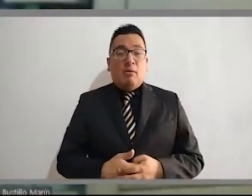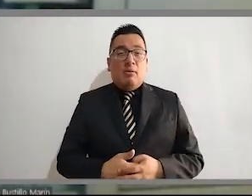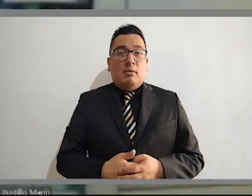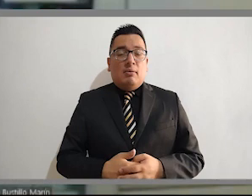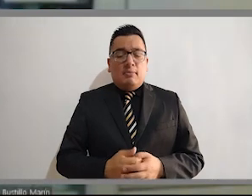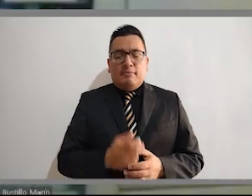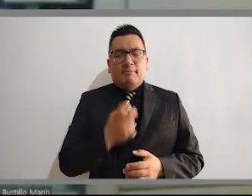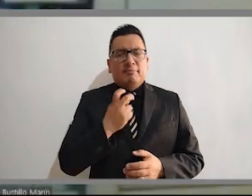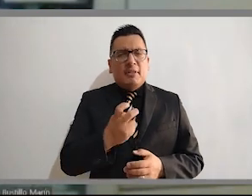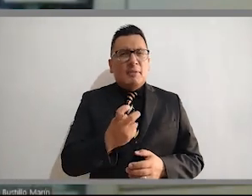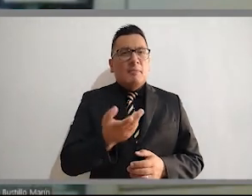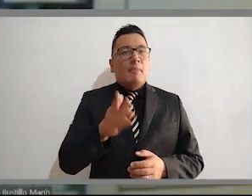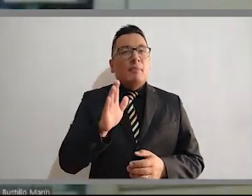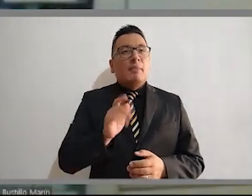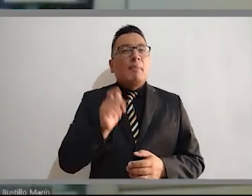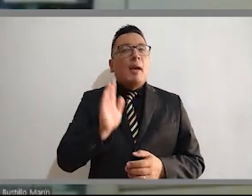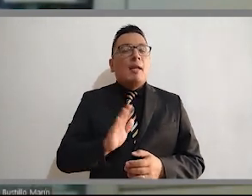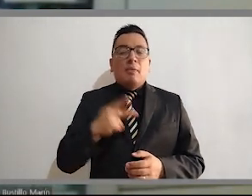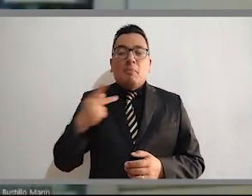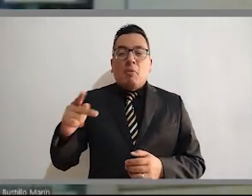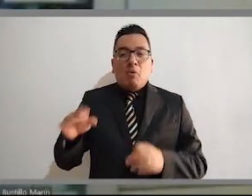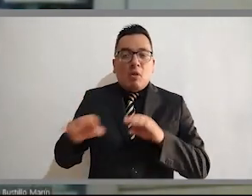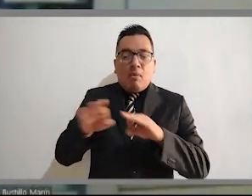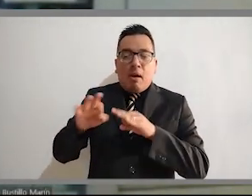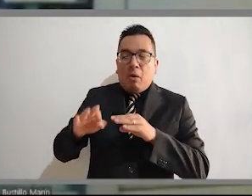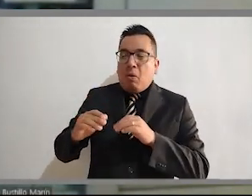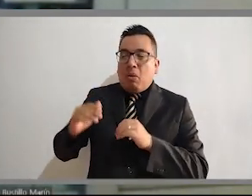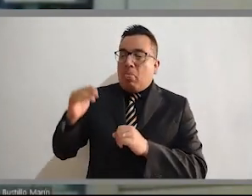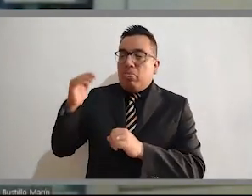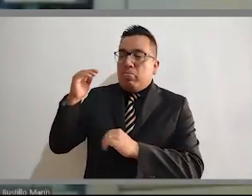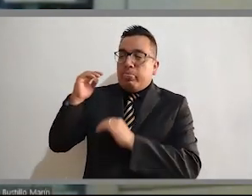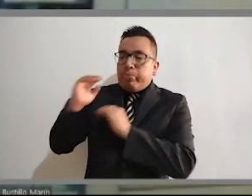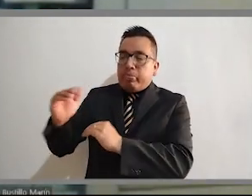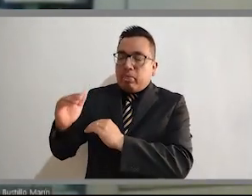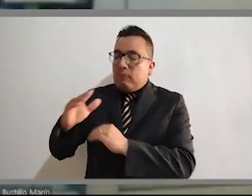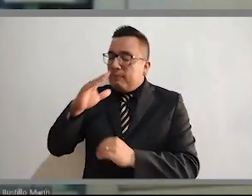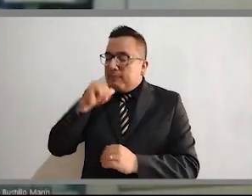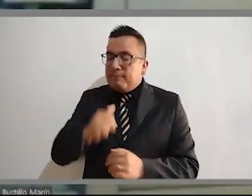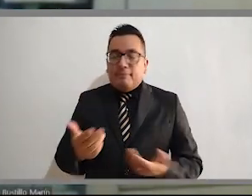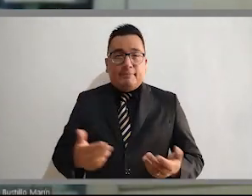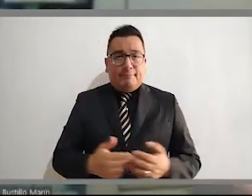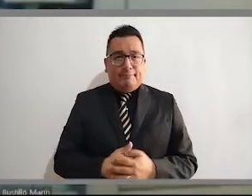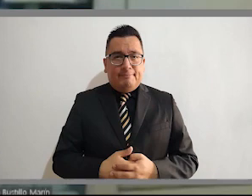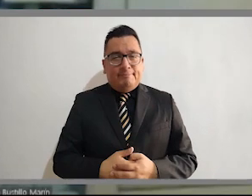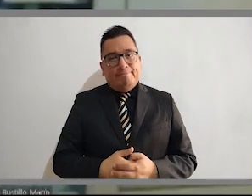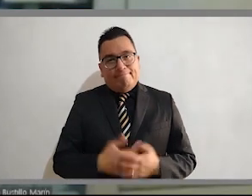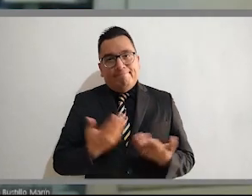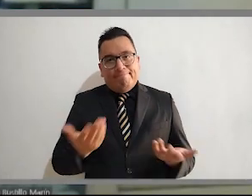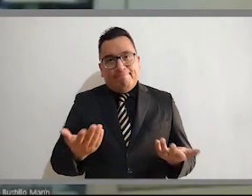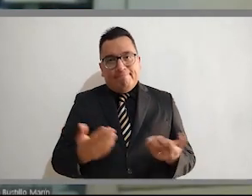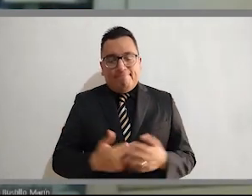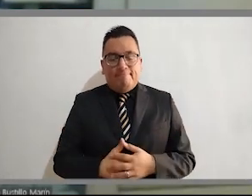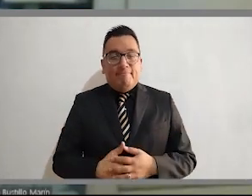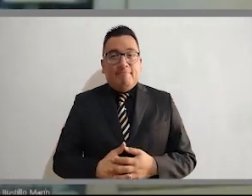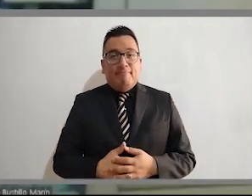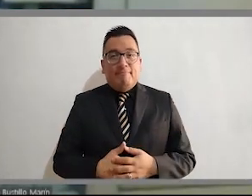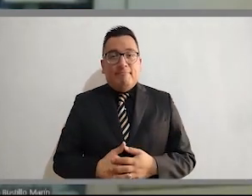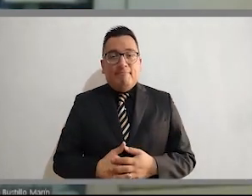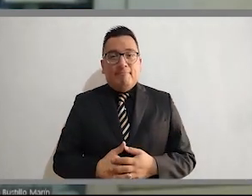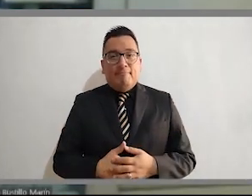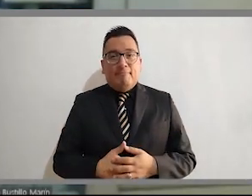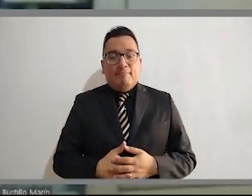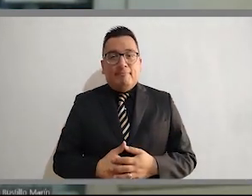del municipio, es decir, nos obstruyen también para poder tomar decisiones. Esa es otra.